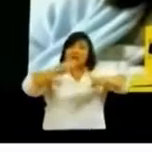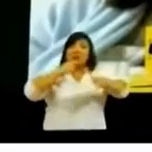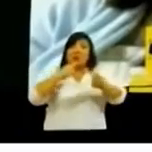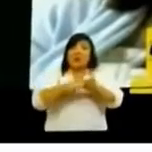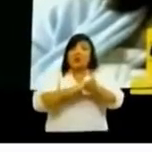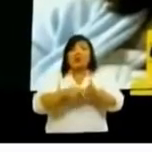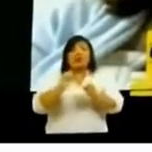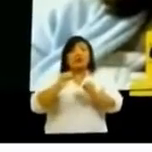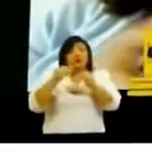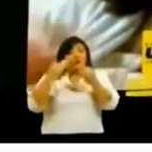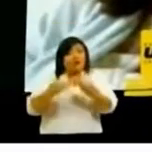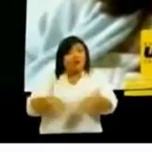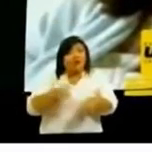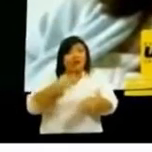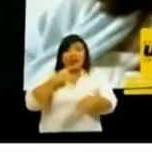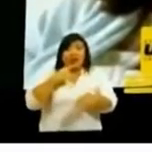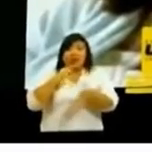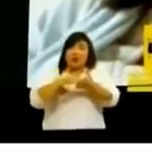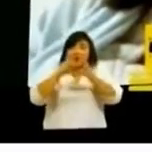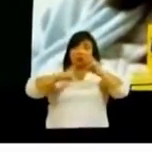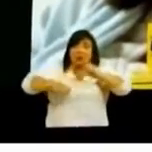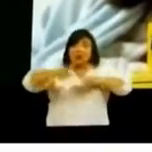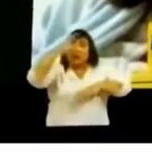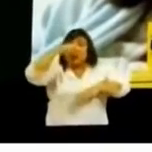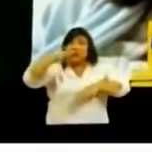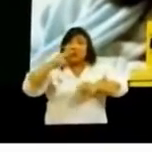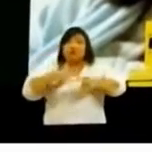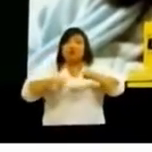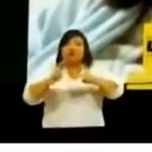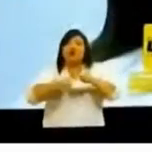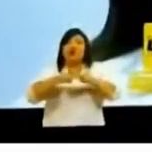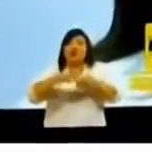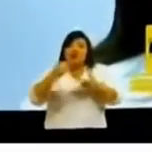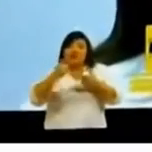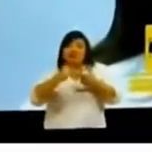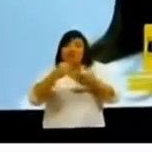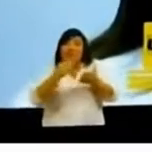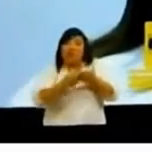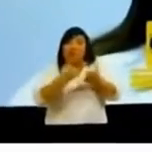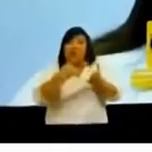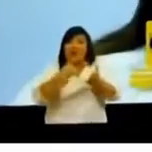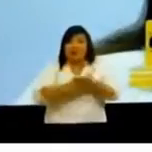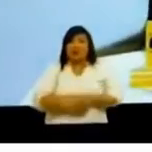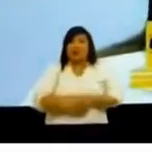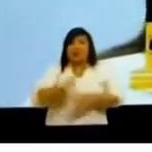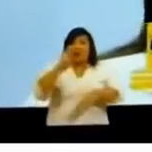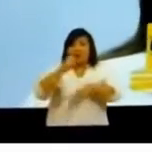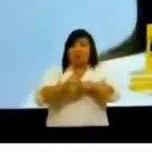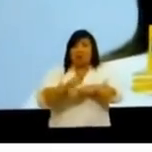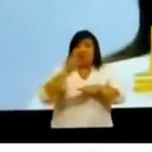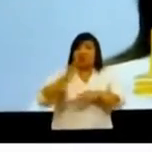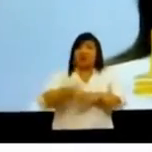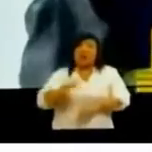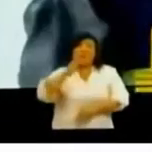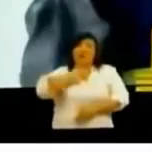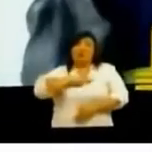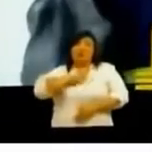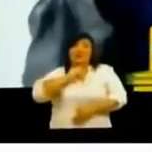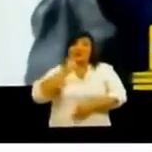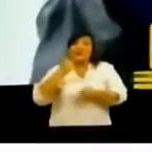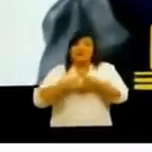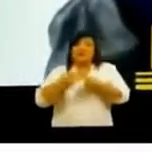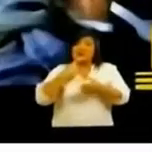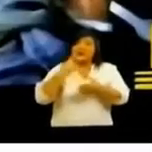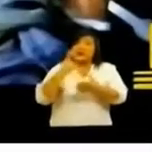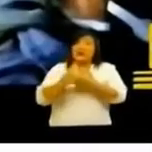y sí revela con certeza el estudio que se hace en México sobre esta marca de pruebas. La doctora Linda Guamán, asesora del municipio de Quito,